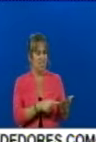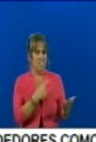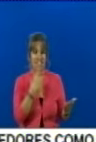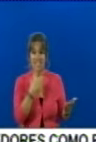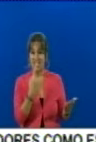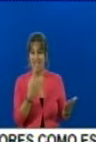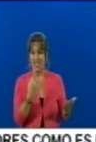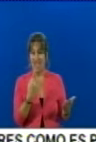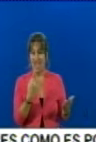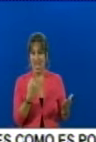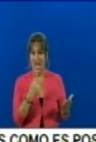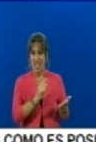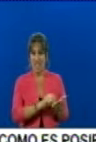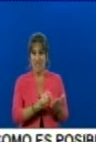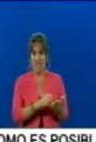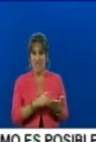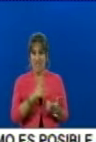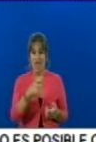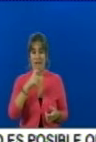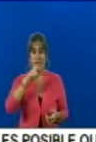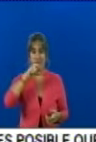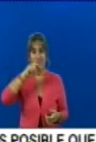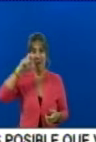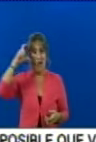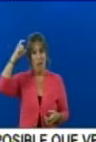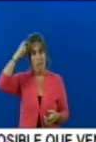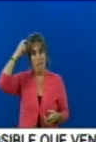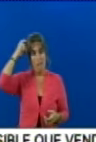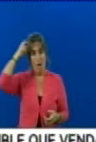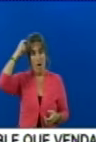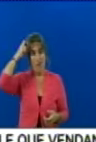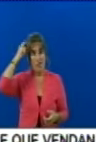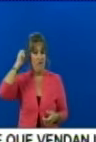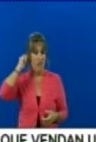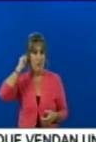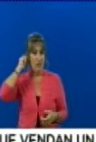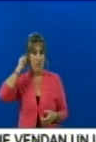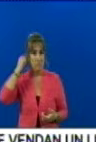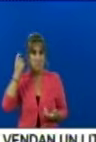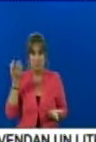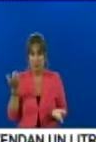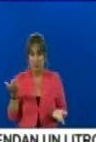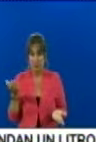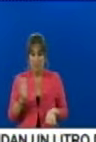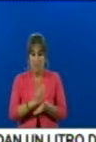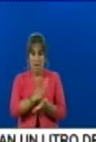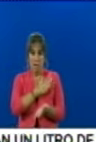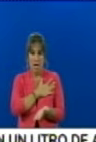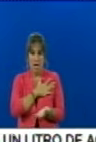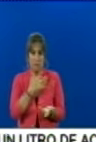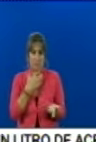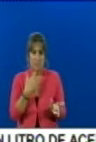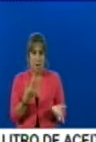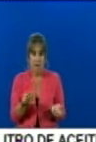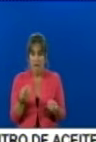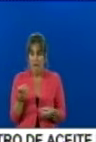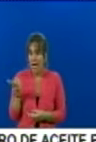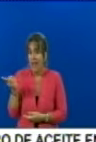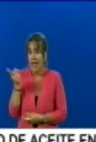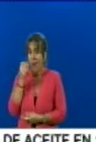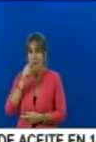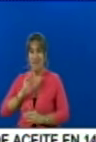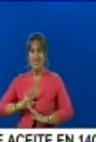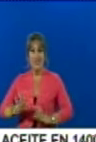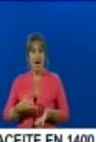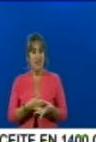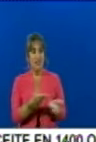su bodega 8 dieron la compota de febrero y marzo y enero no la dieron. Y ella explica, el compañero Juan Carlos dijo que ya se